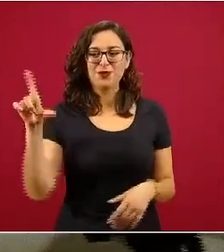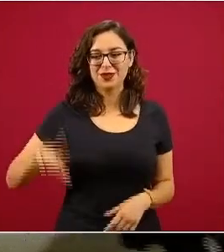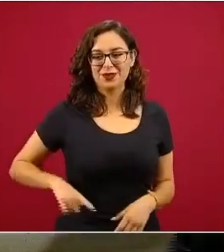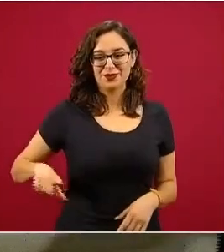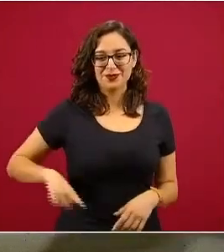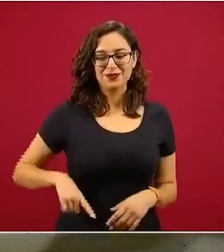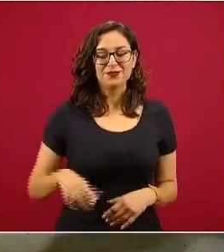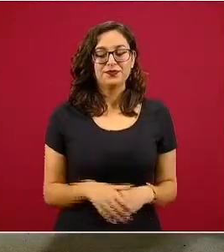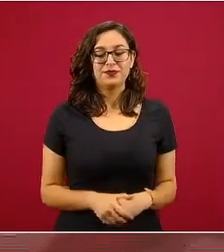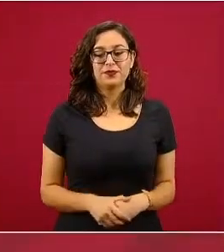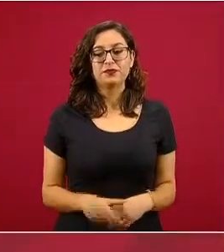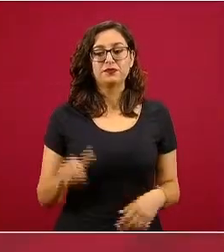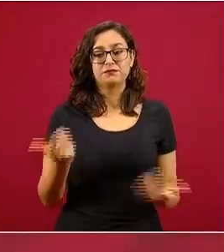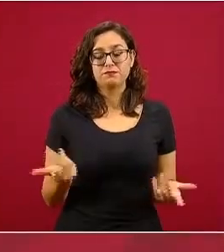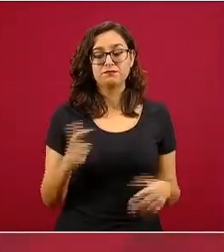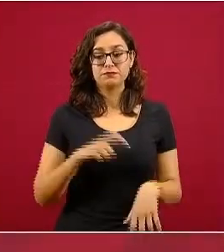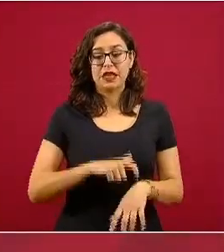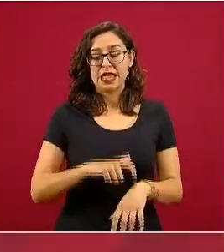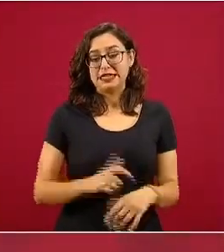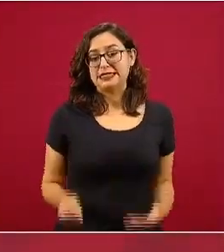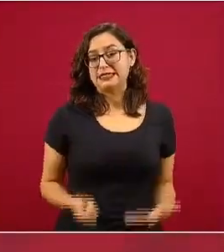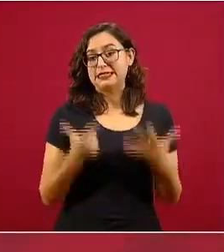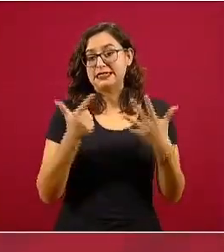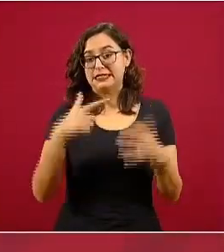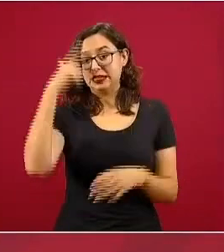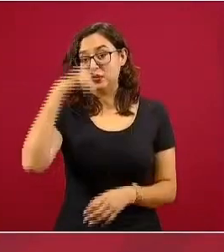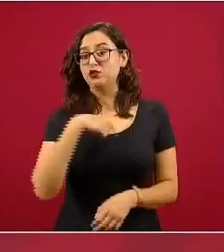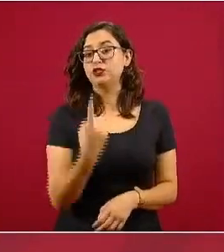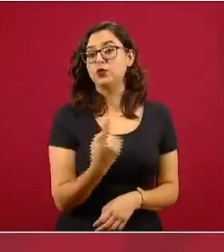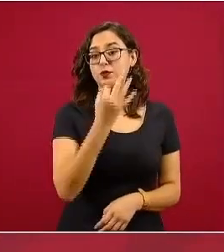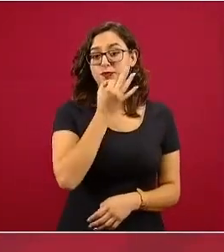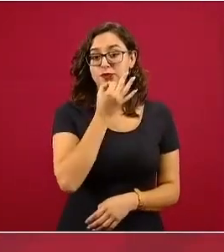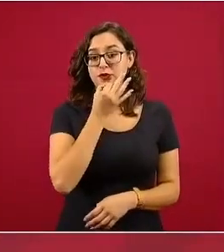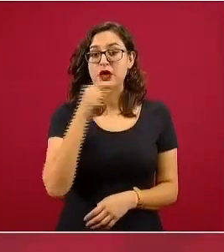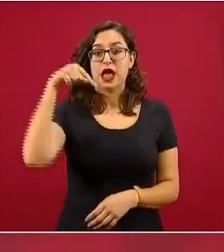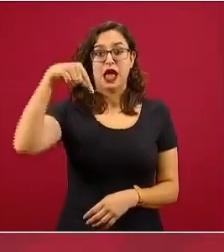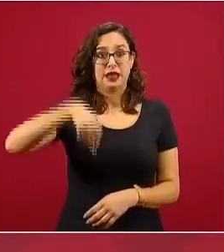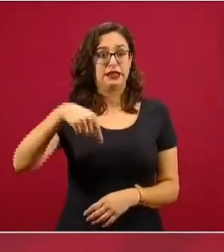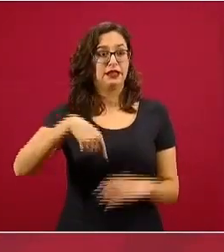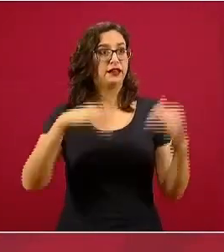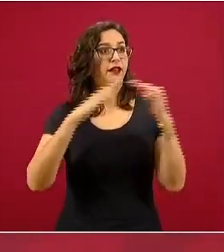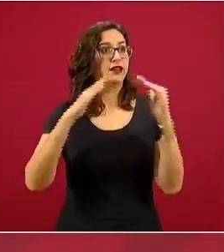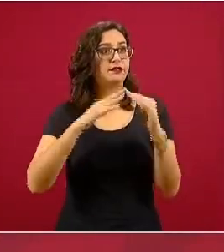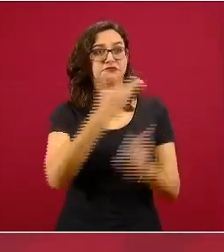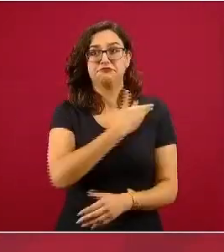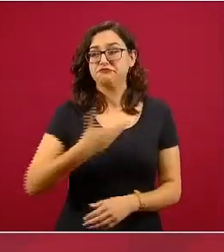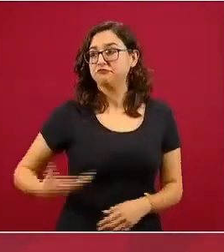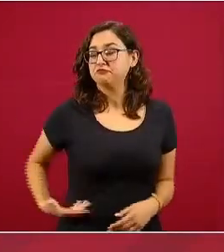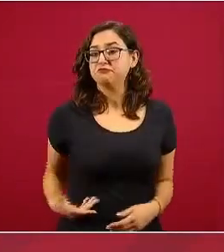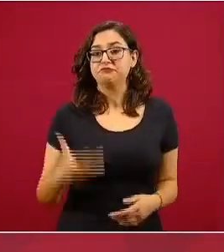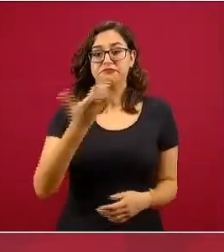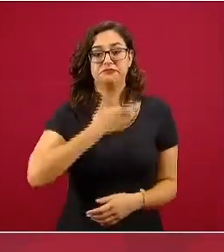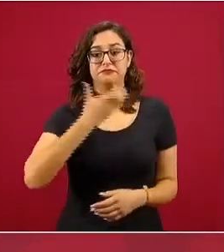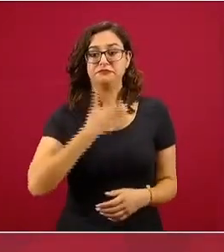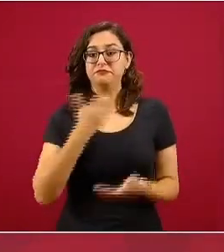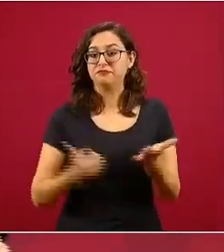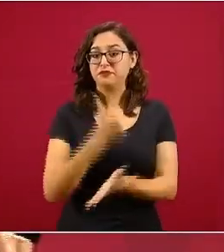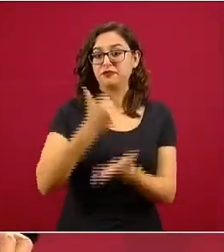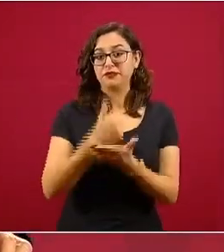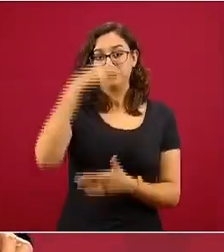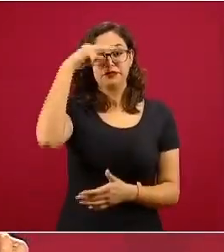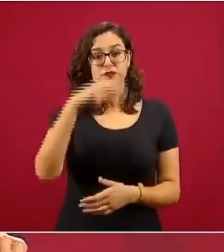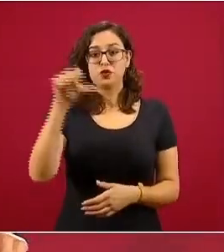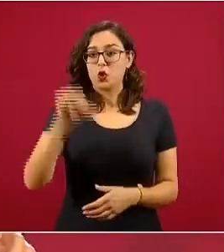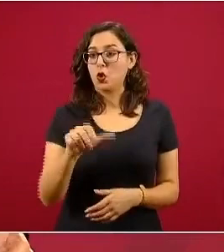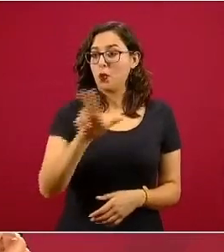las 19:01. Estamos en el Palacio Nacional, en México. Es martes.